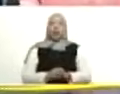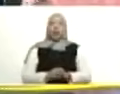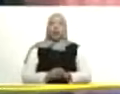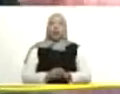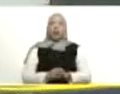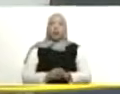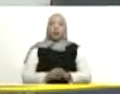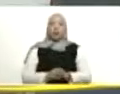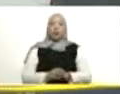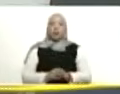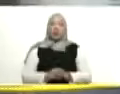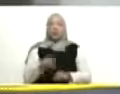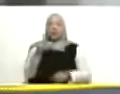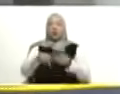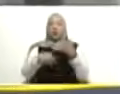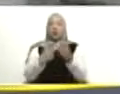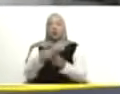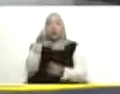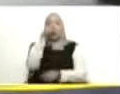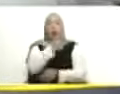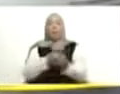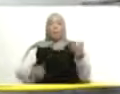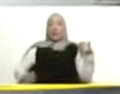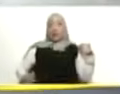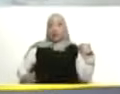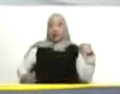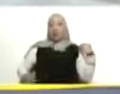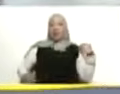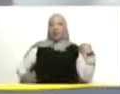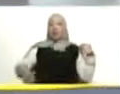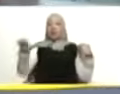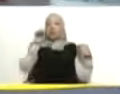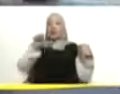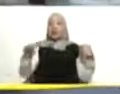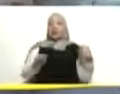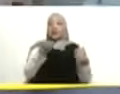ahora? Seguimos economía, presidente, el CENIAT, que como usted bien